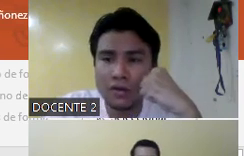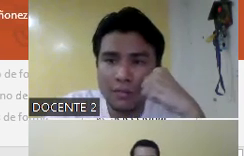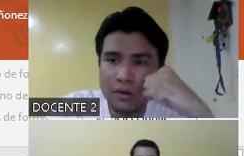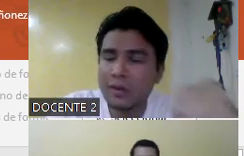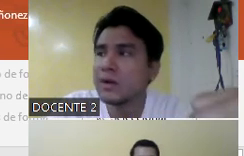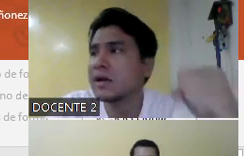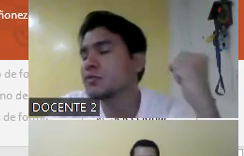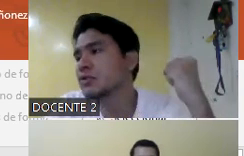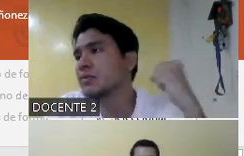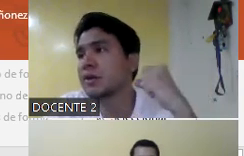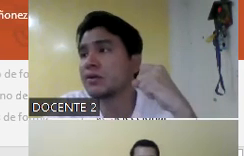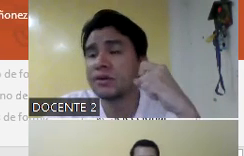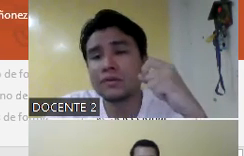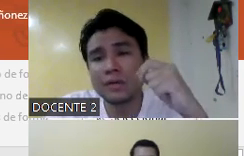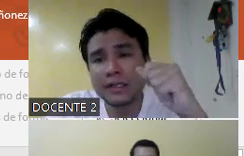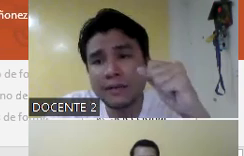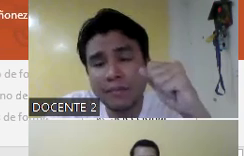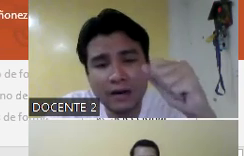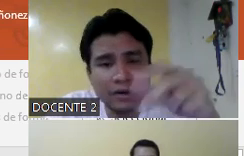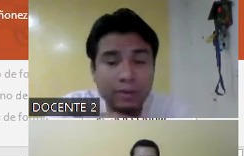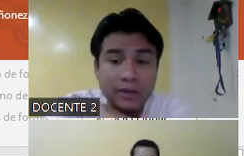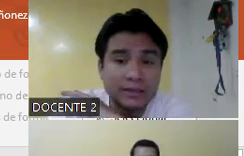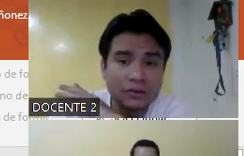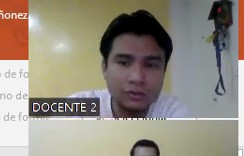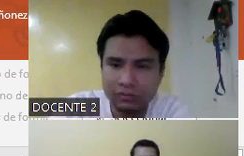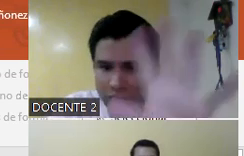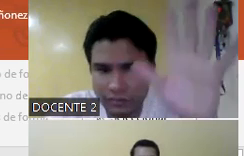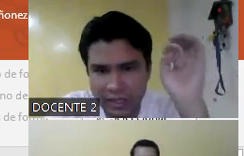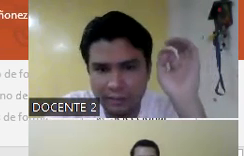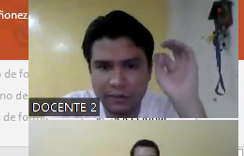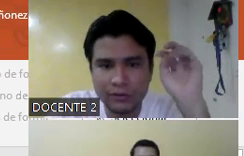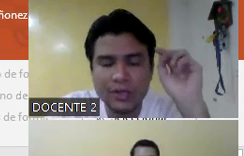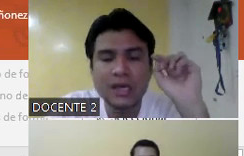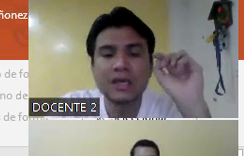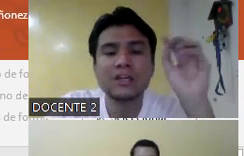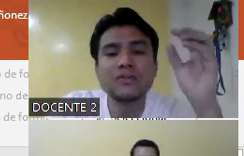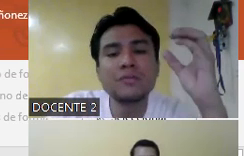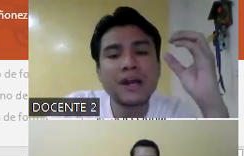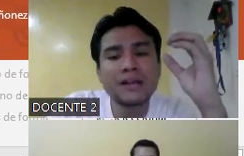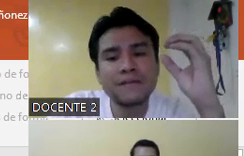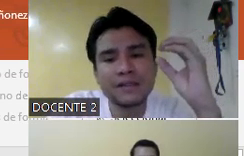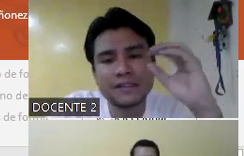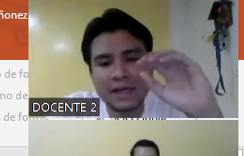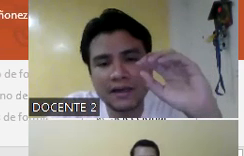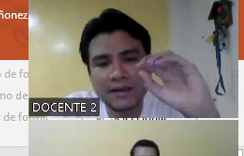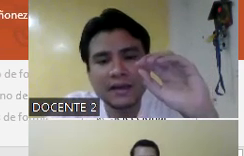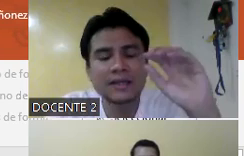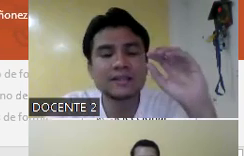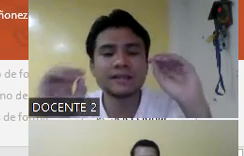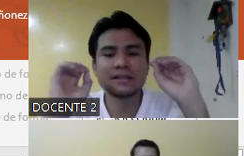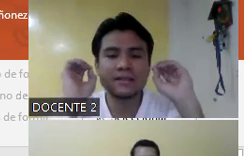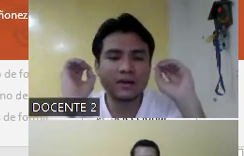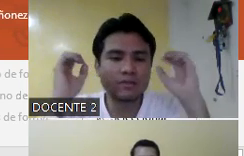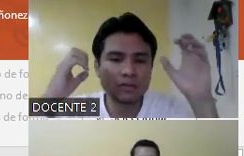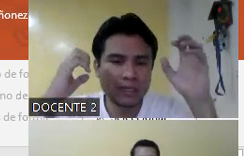que no me duele mucho, pero yo tengo un umbral tan bajo que me duele todo, un ejemplo, ¿no? Y un umbral diferencial, que